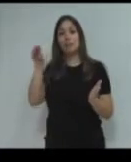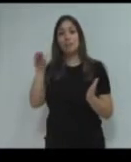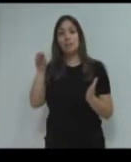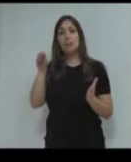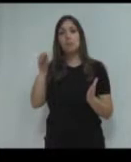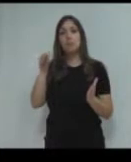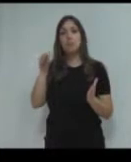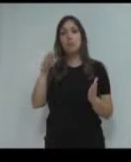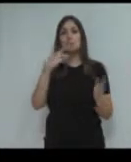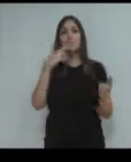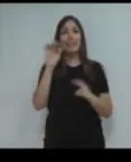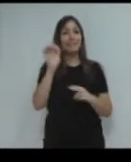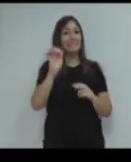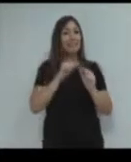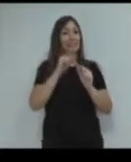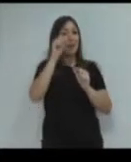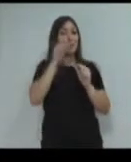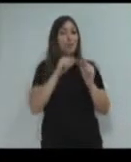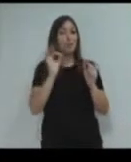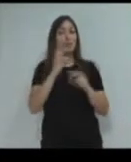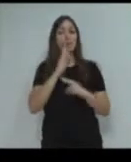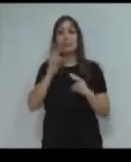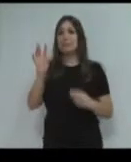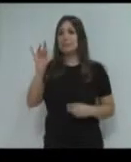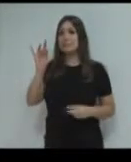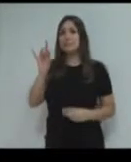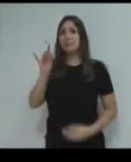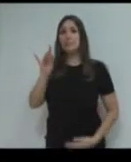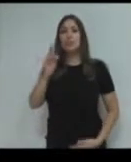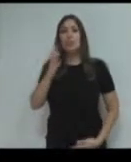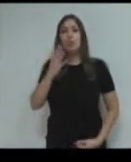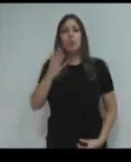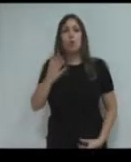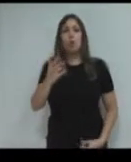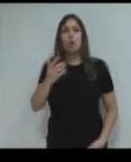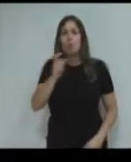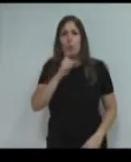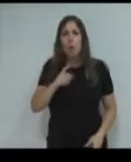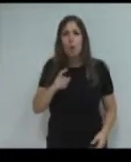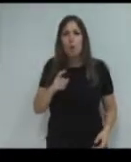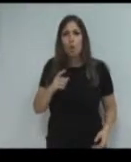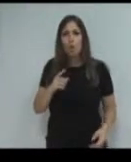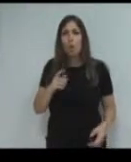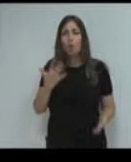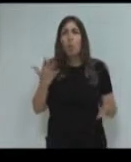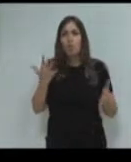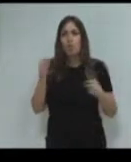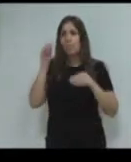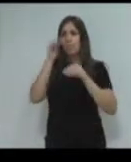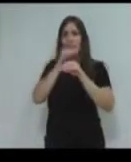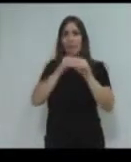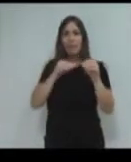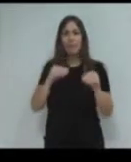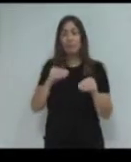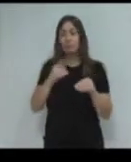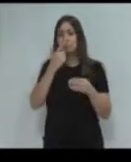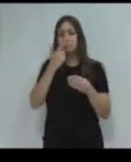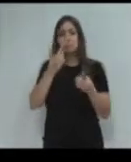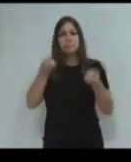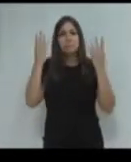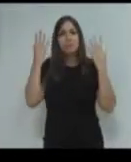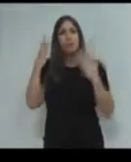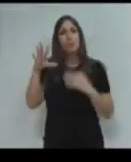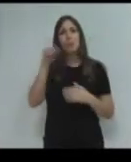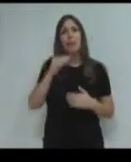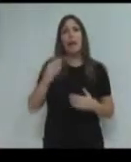En tamaño. sí, es algo como que dices, ¿cómo? Sí. Como que no lo terminas de entender.